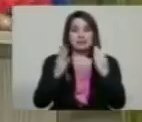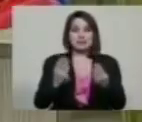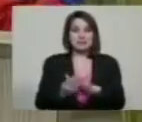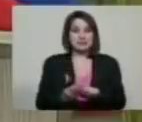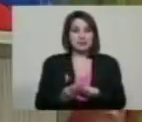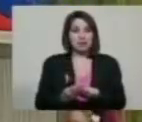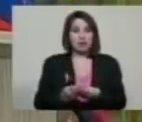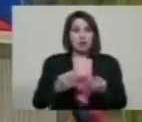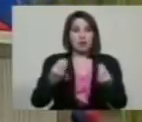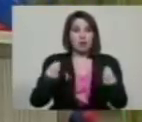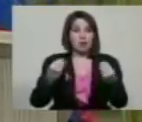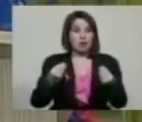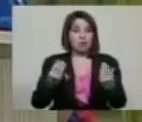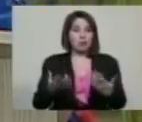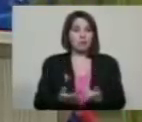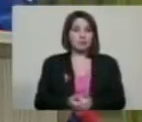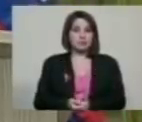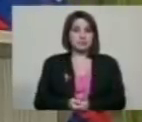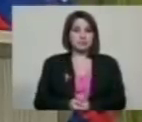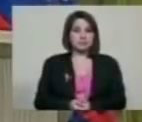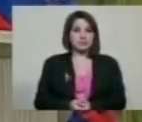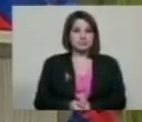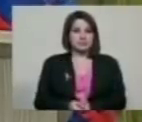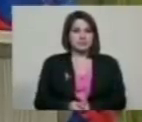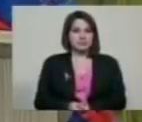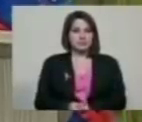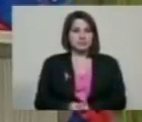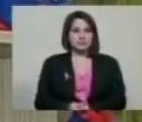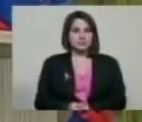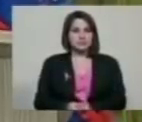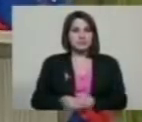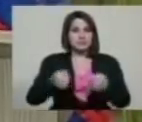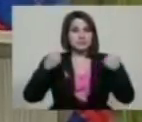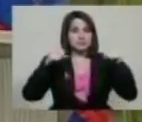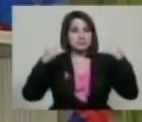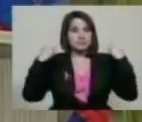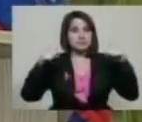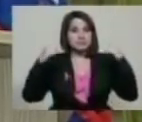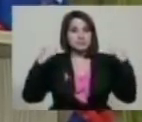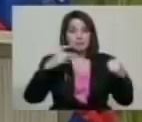no es suficiente. Hace falta una preparación